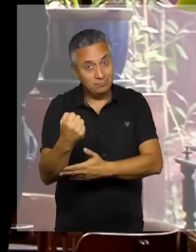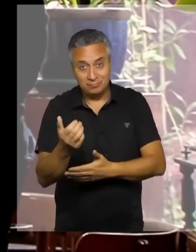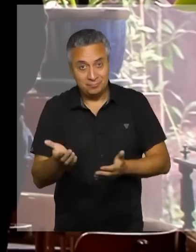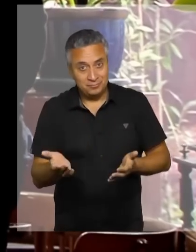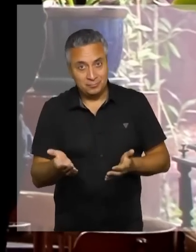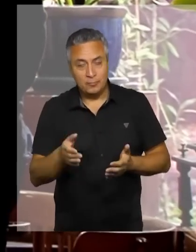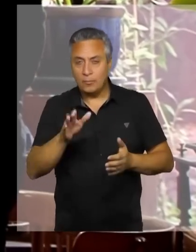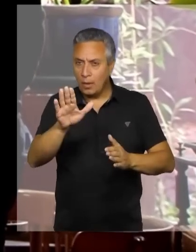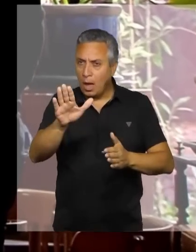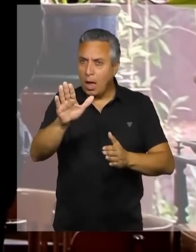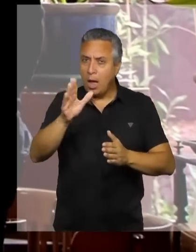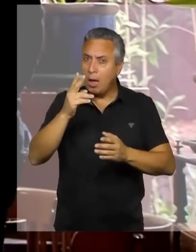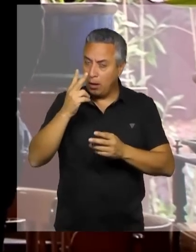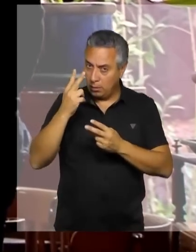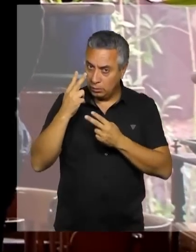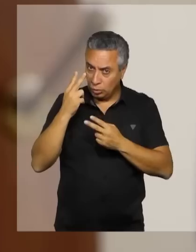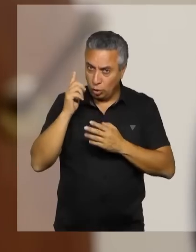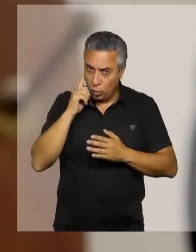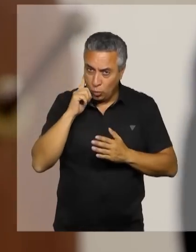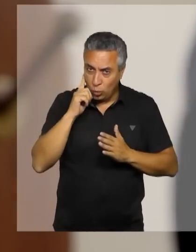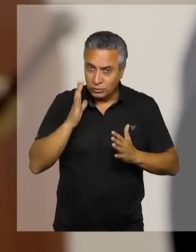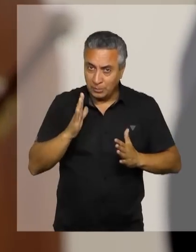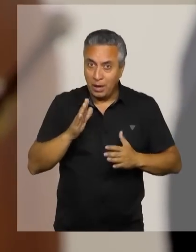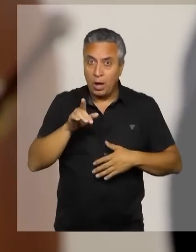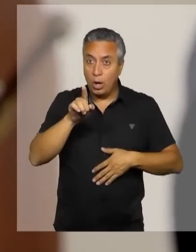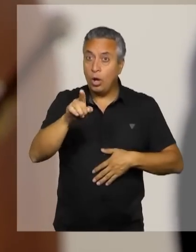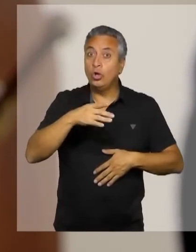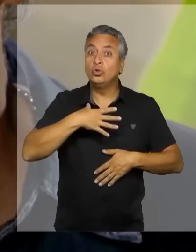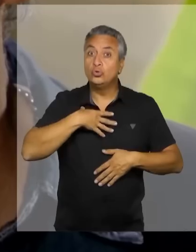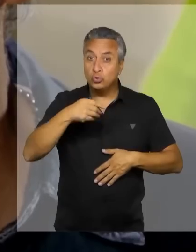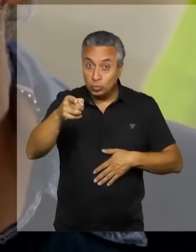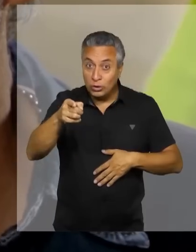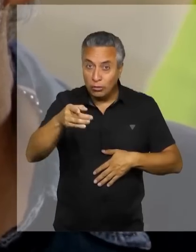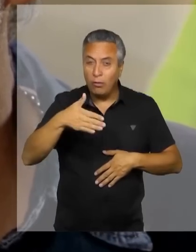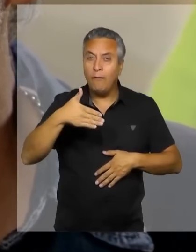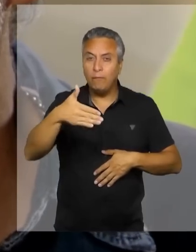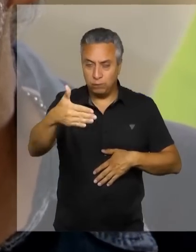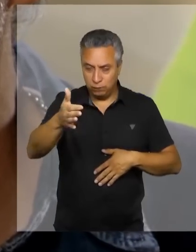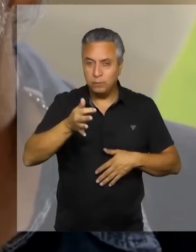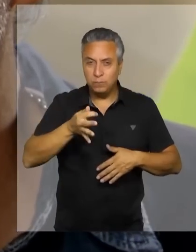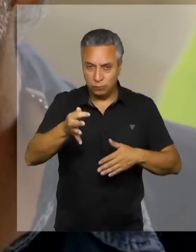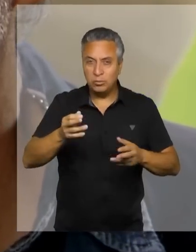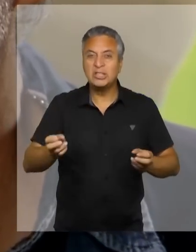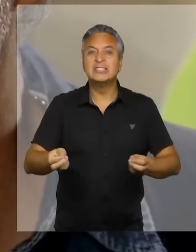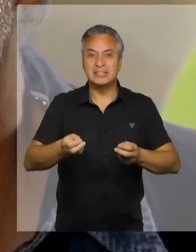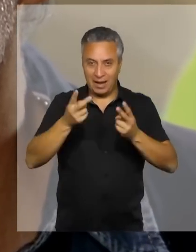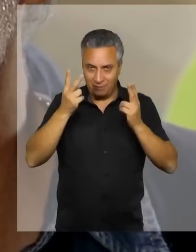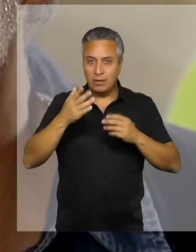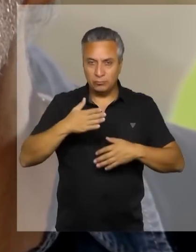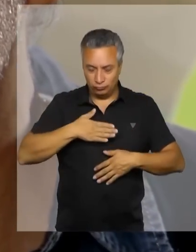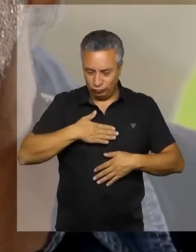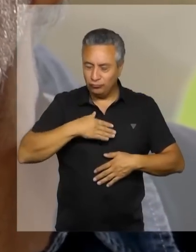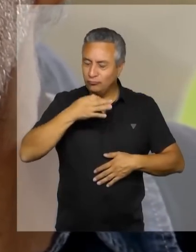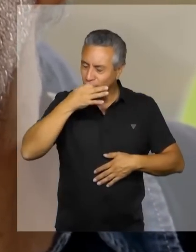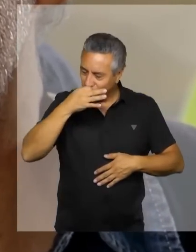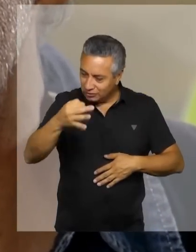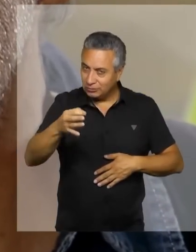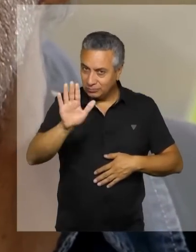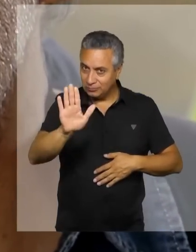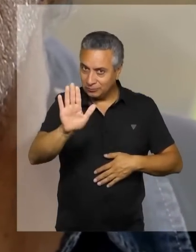Escúcheme bien. Su hijo se va a salvar. Se lo digo yo.